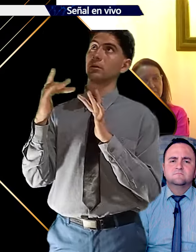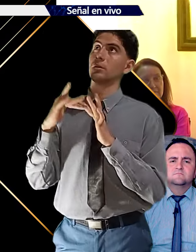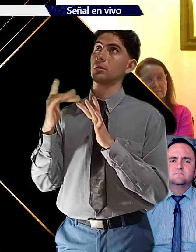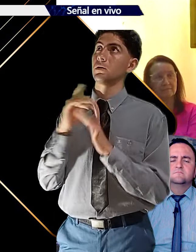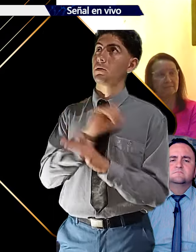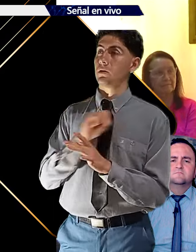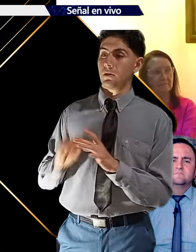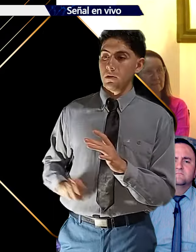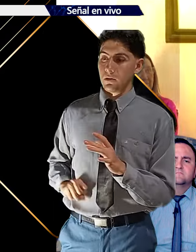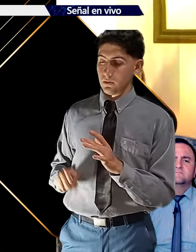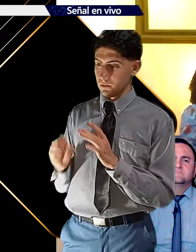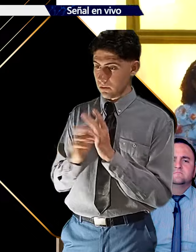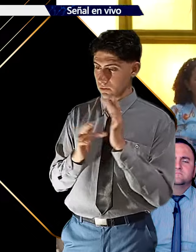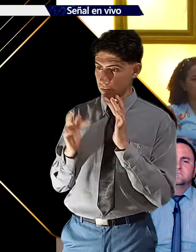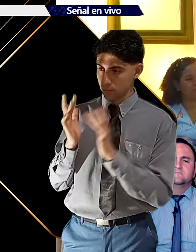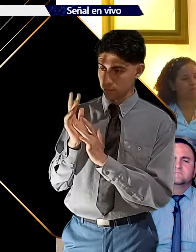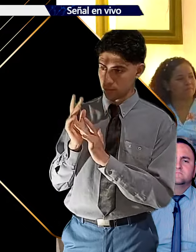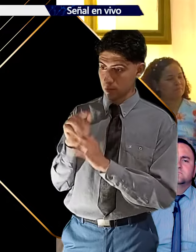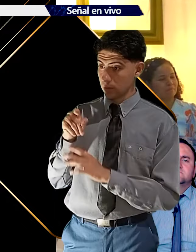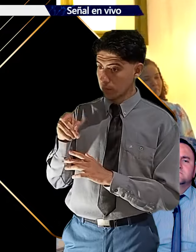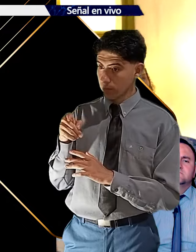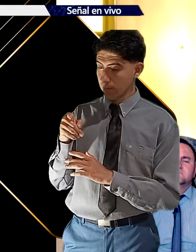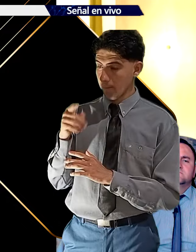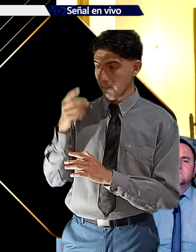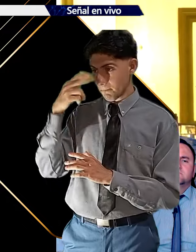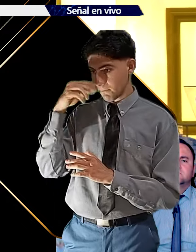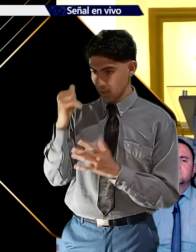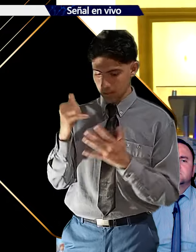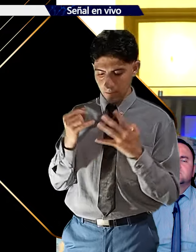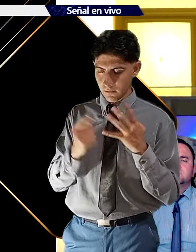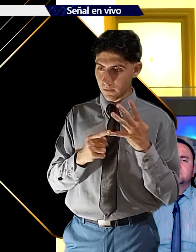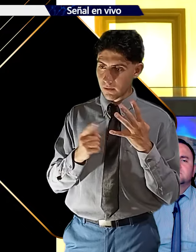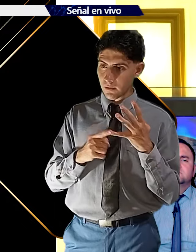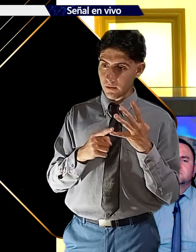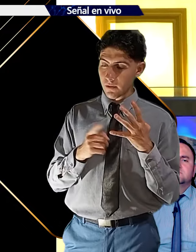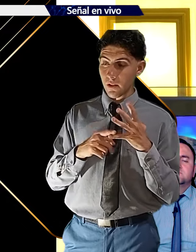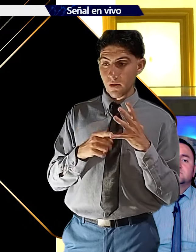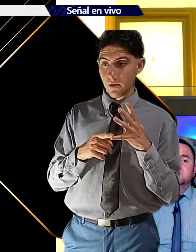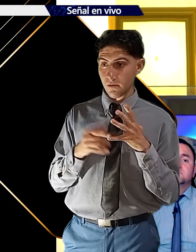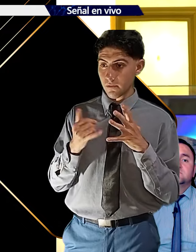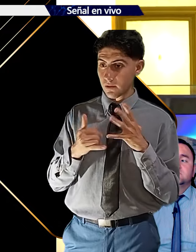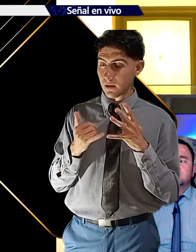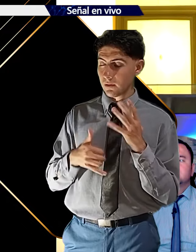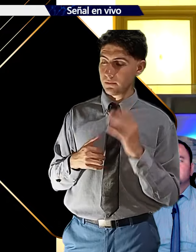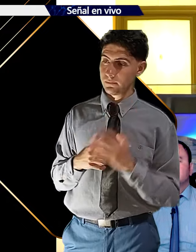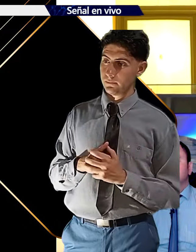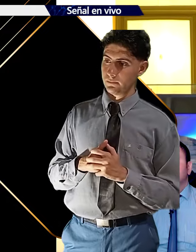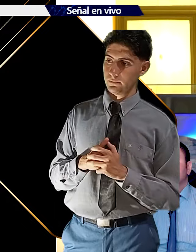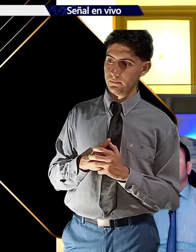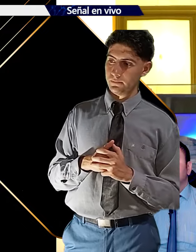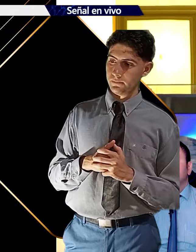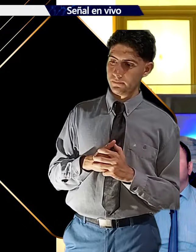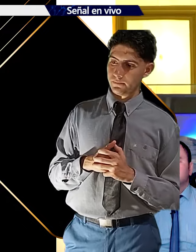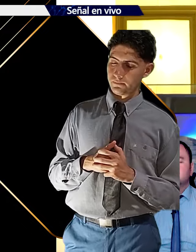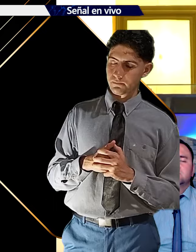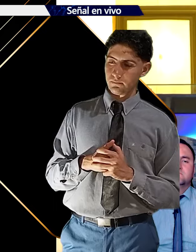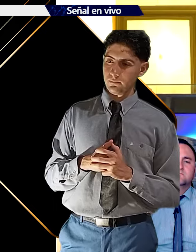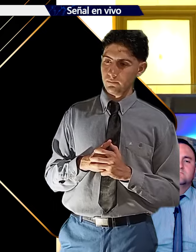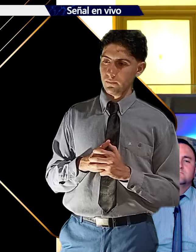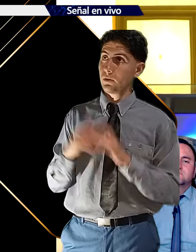tan conectada con Dios respecto a ti, que eres la última que me queda. Y los errores de pronto